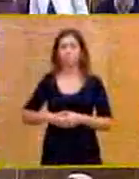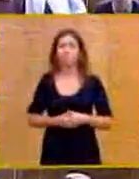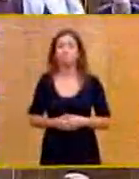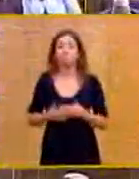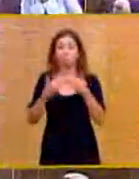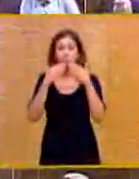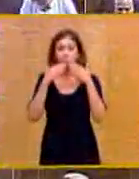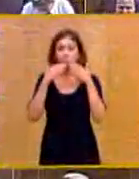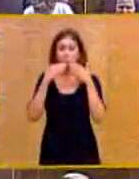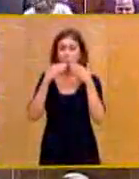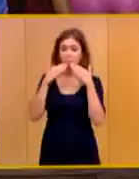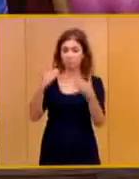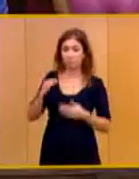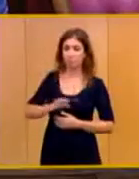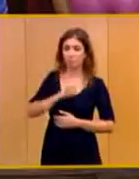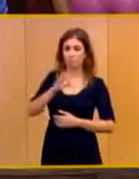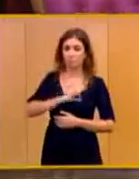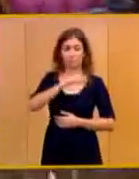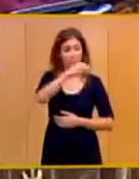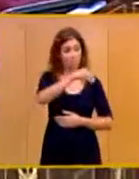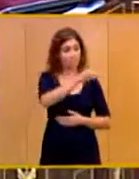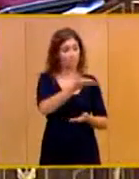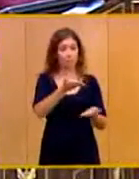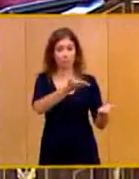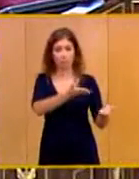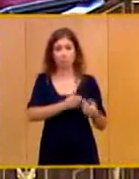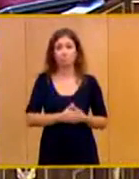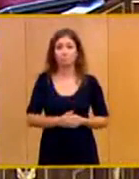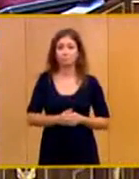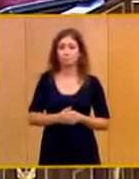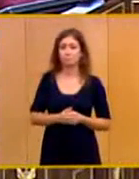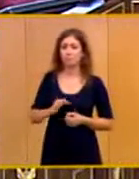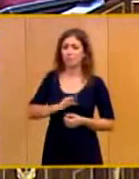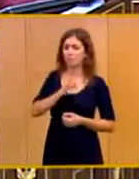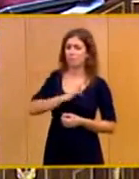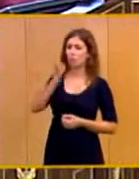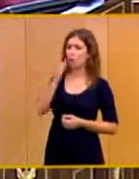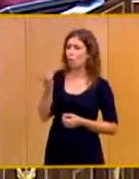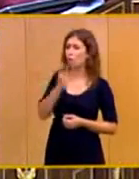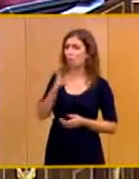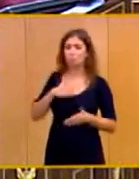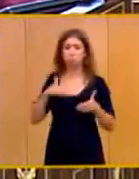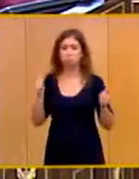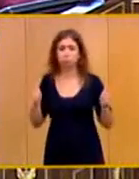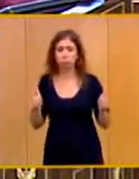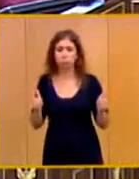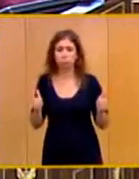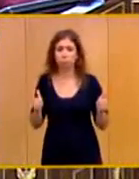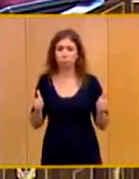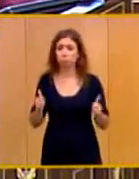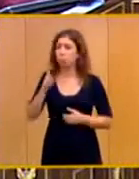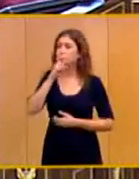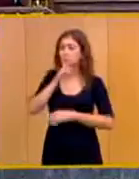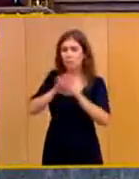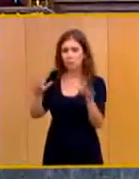necesarios para sacarlo adelante, algo que Zapatero ha puesto en duda que el Partido Popular pueda conseguir. Silencio, por favor.